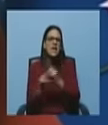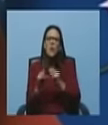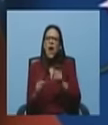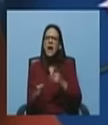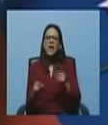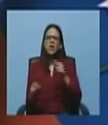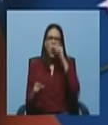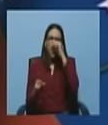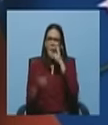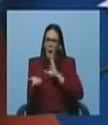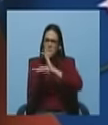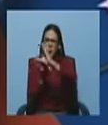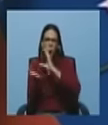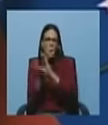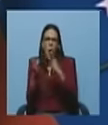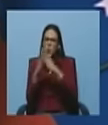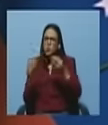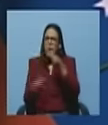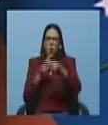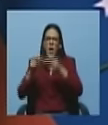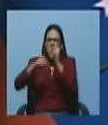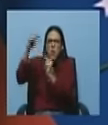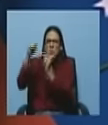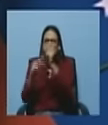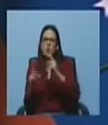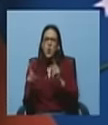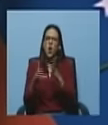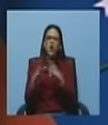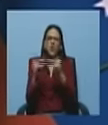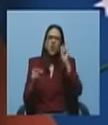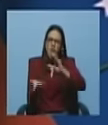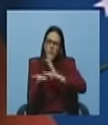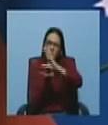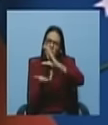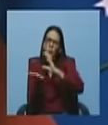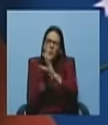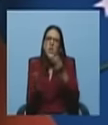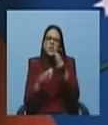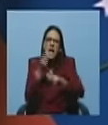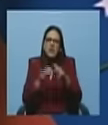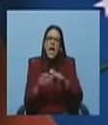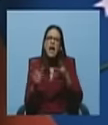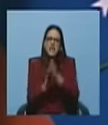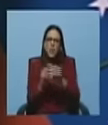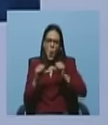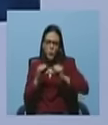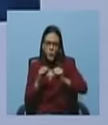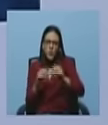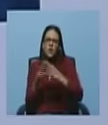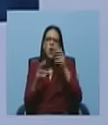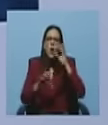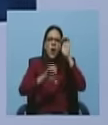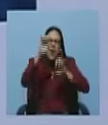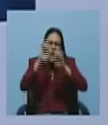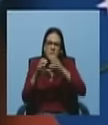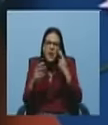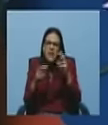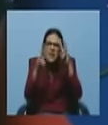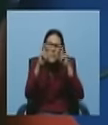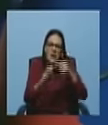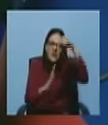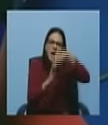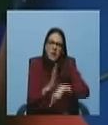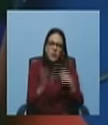muy por encima de lo que hicieron, constatado con el peritaje que se ha venido realizando a lo largo de la investigación. Vuelvo otra vez a la...